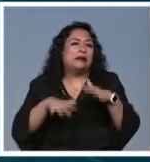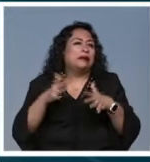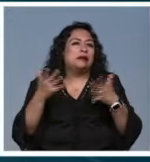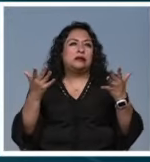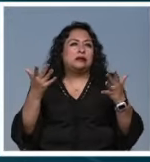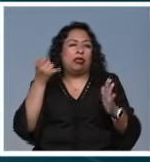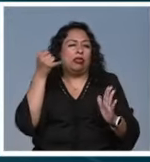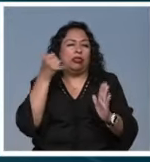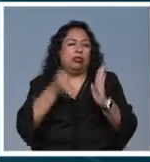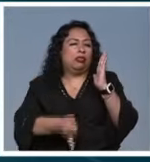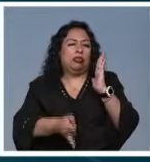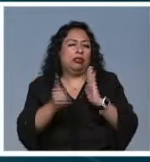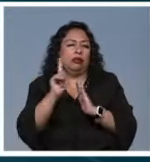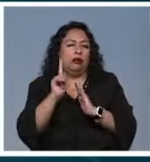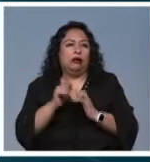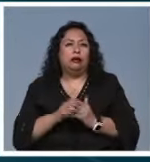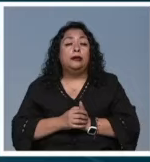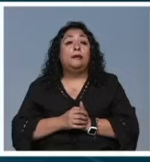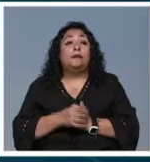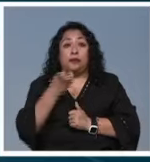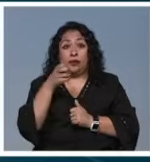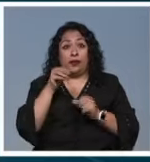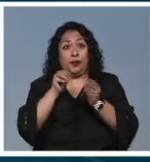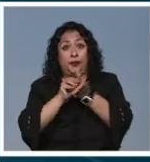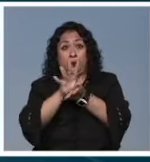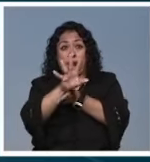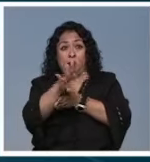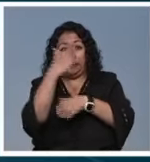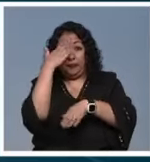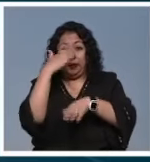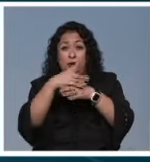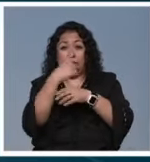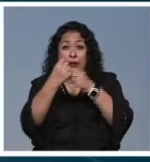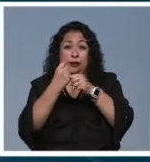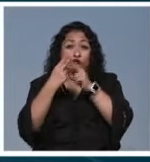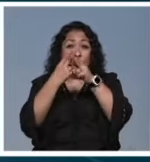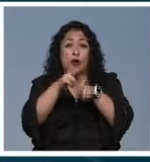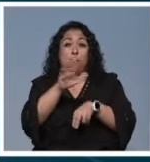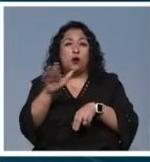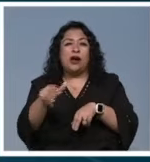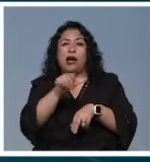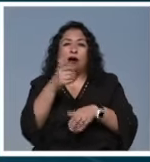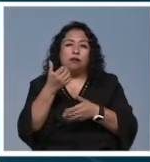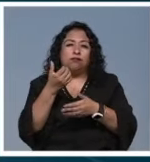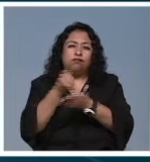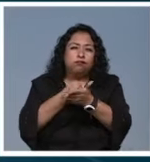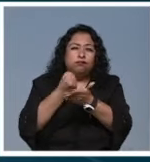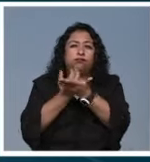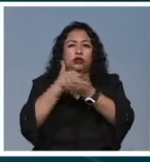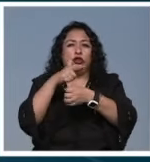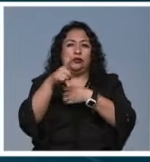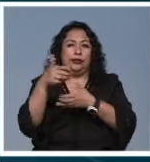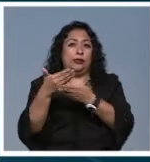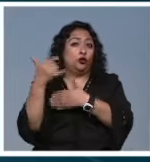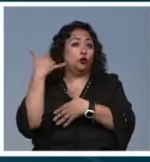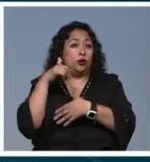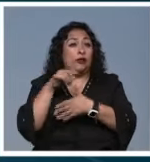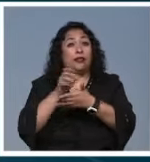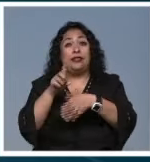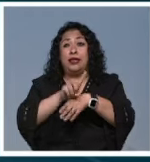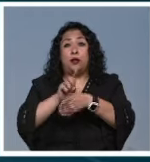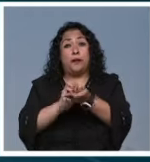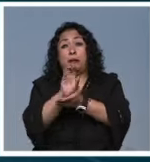no profundizamos, ¿no? Este espectáculo, que conmemora el centenario luctuoso del luchador social yucateco, se proyectará todos los